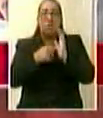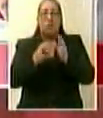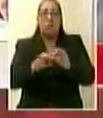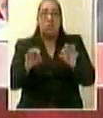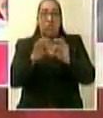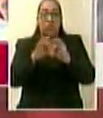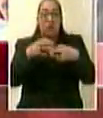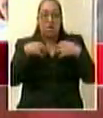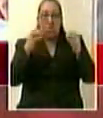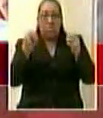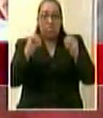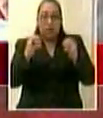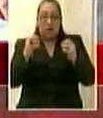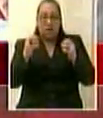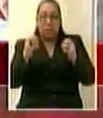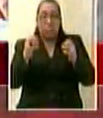jóvenes